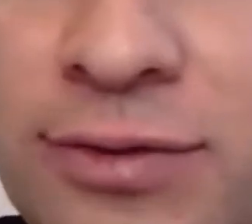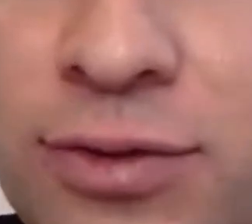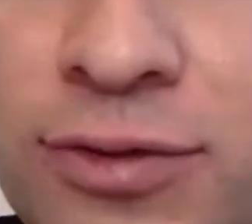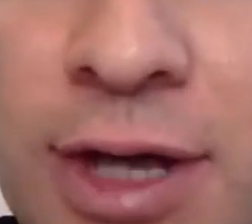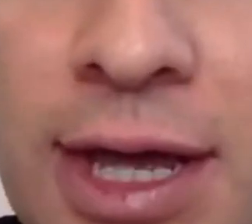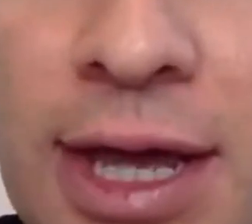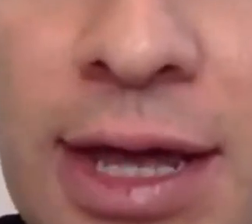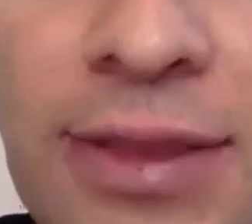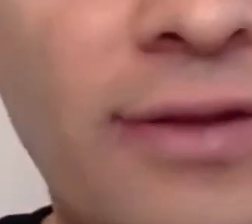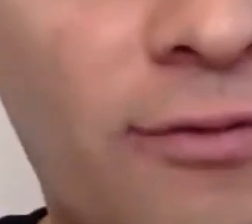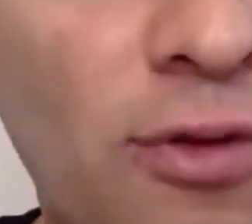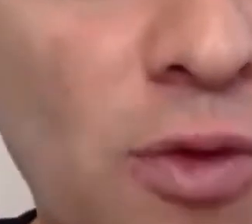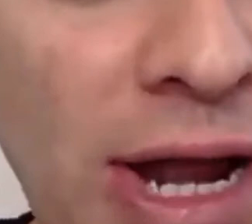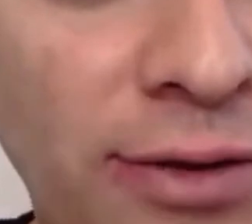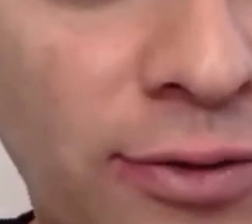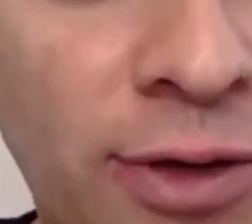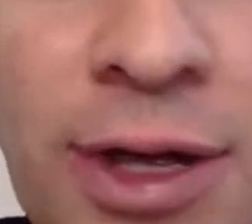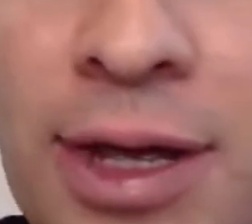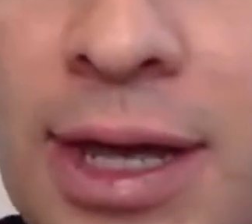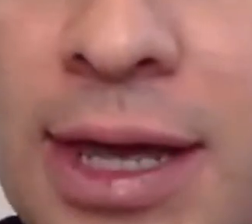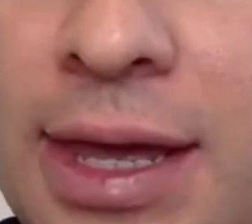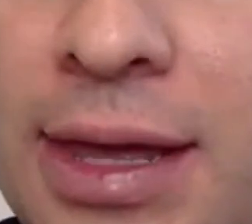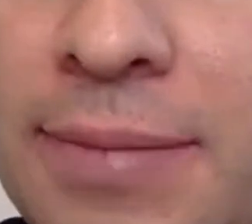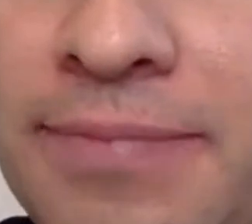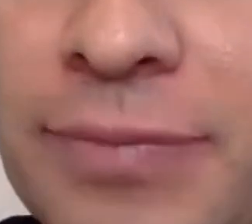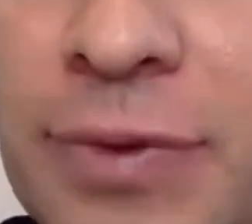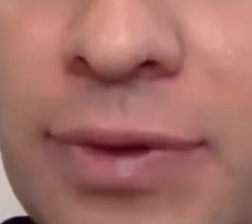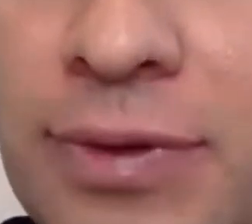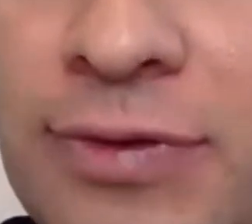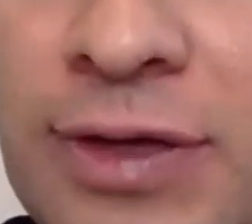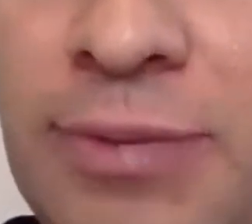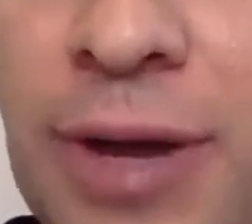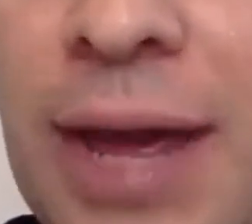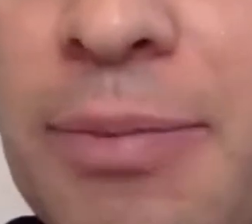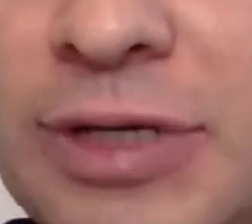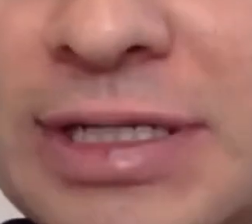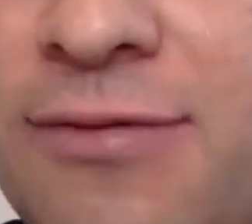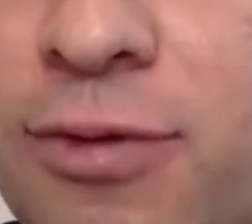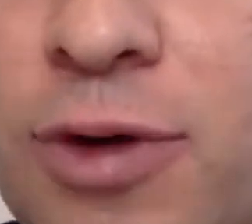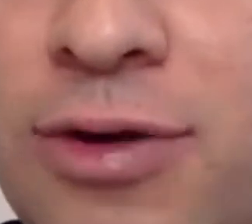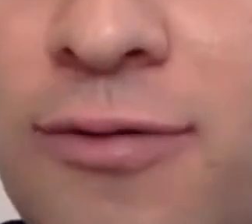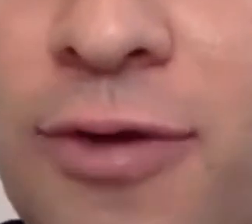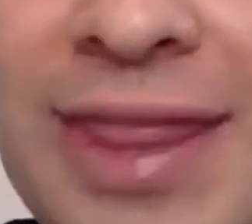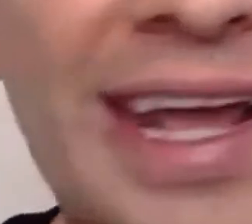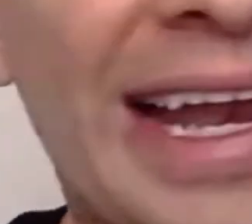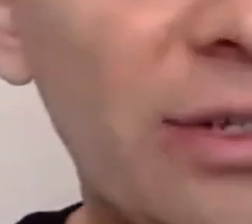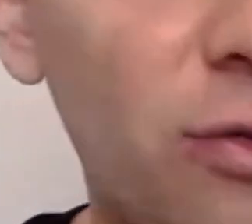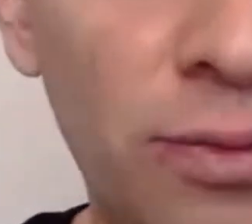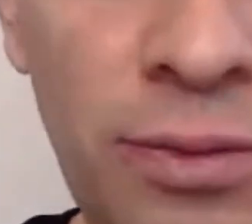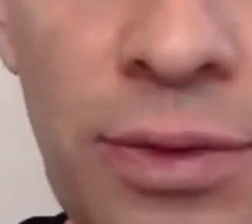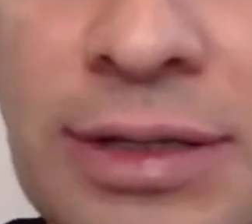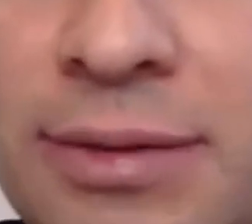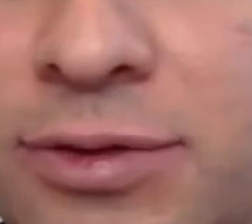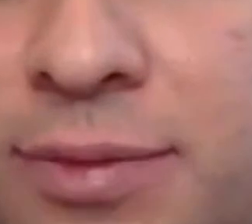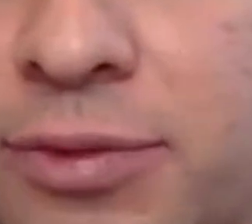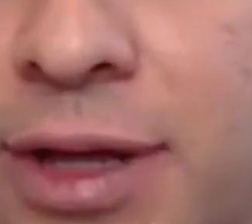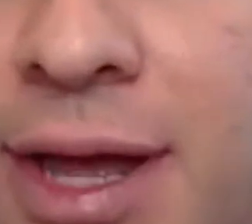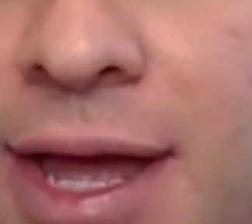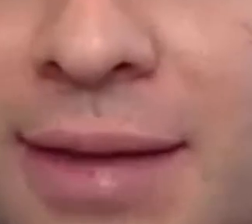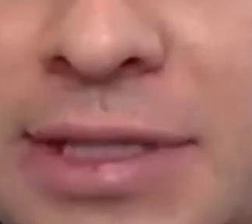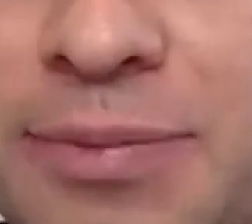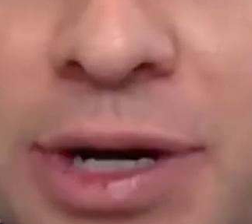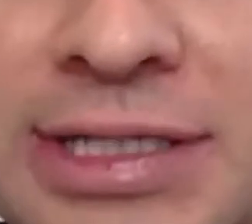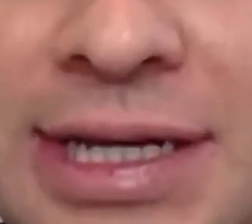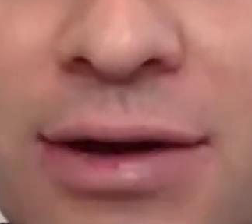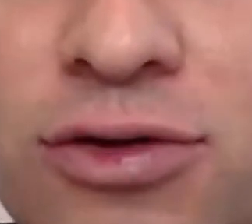los maestros, desde formularios. Si, por ejemplo, se hace el formulario fuera de Classroom, esa también es otra pregunta,